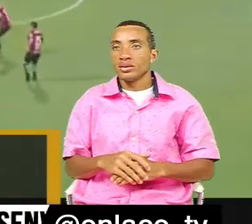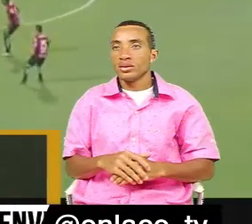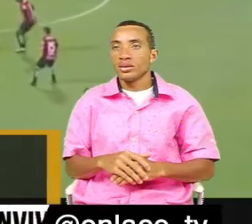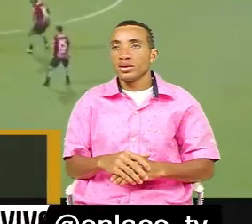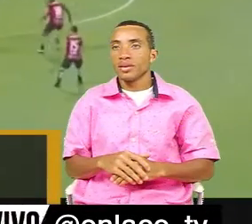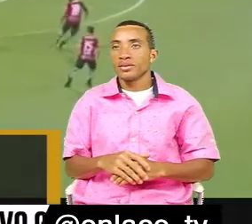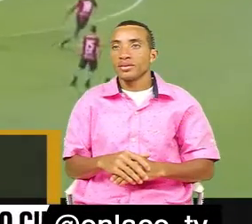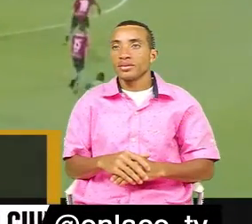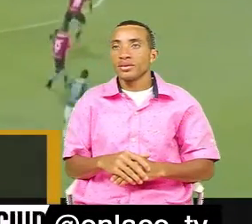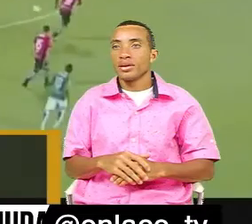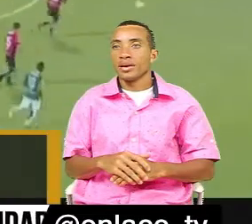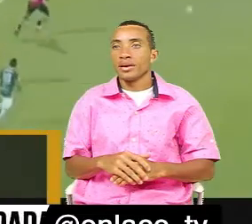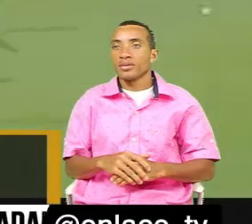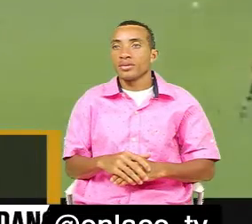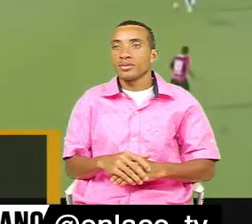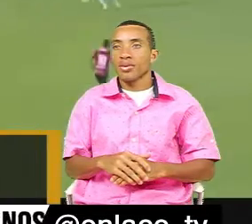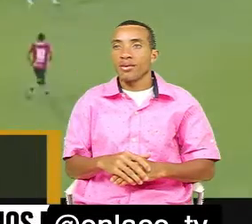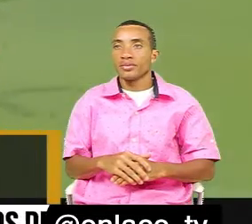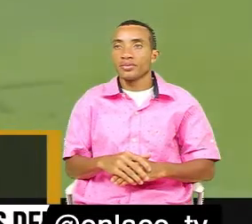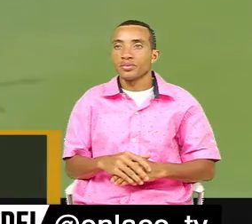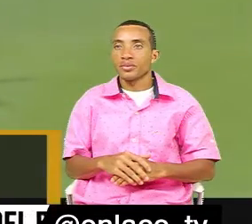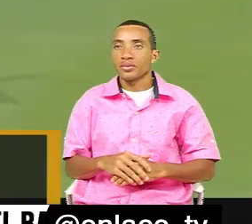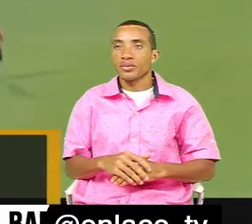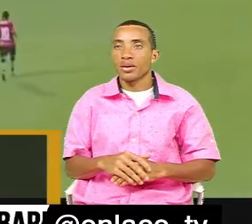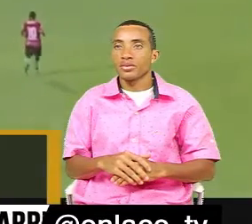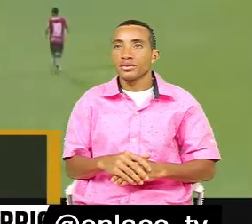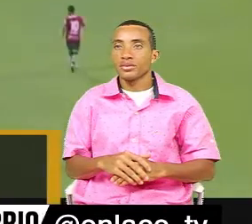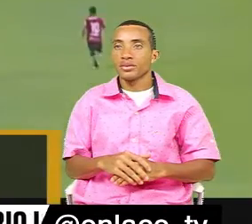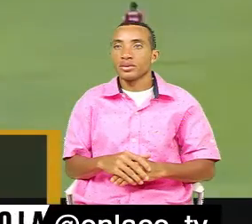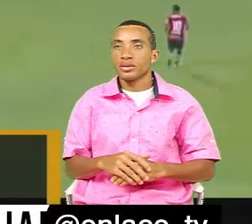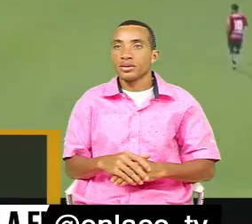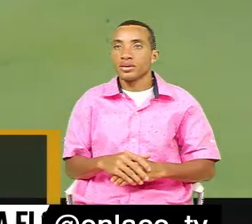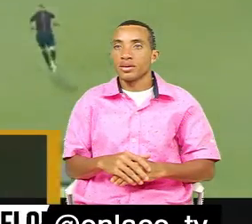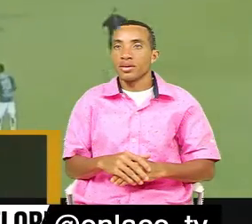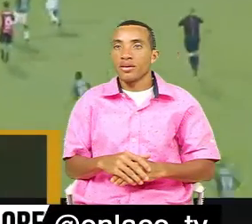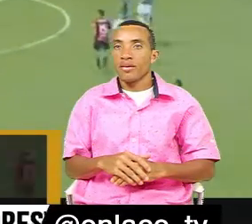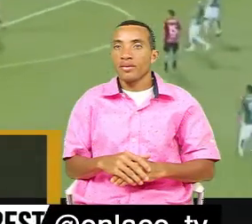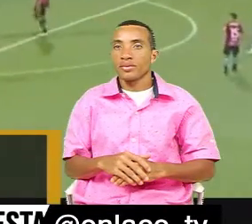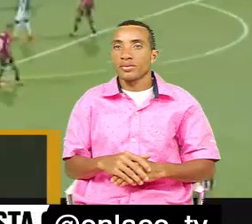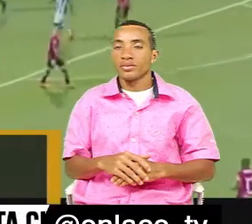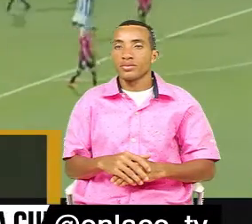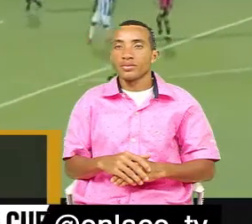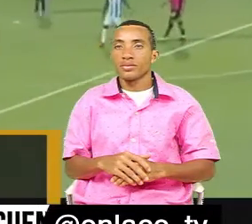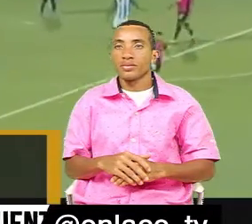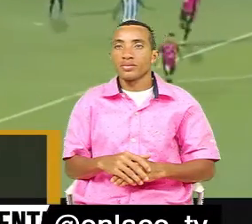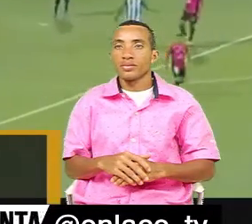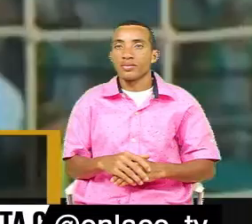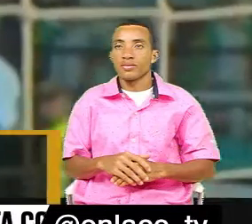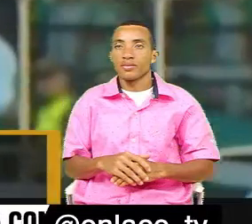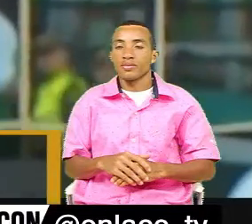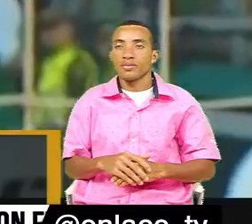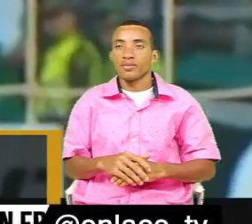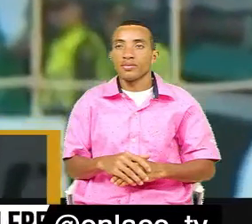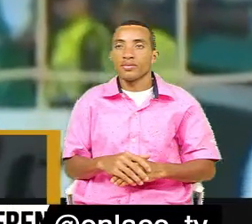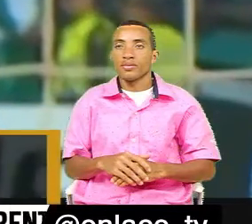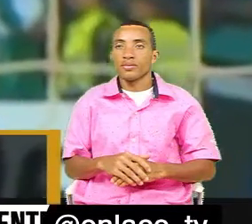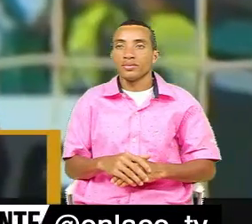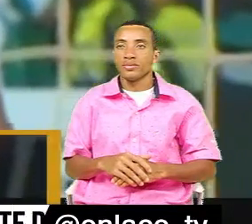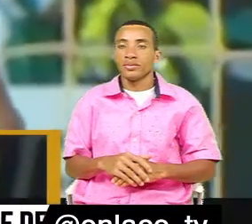de media distancia. Destruyó la jugada Luis El Conte Caicedo para el equipo ecuatoriano. Llegará Bocanegra, remate cruzado. Al minuto